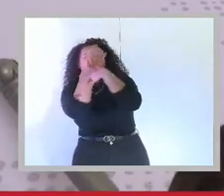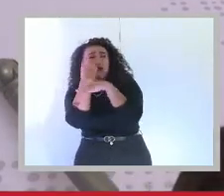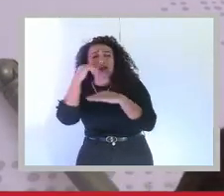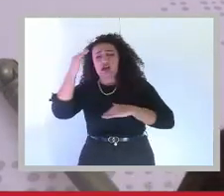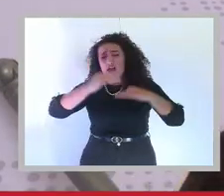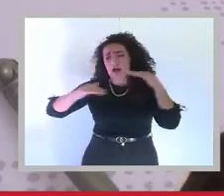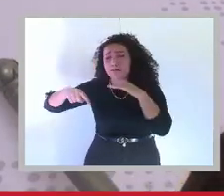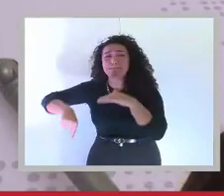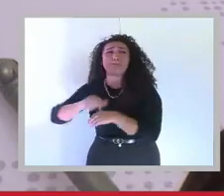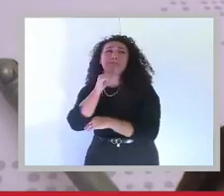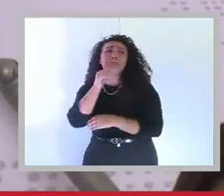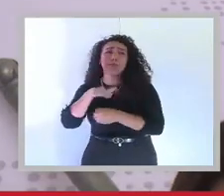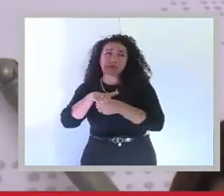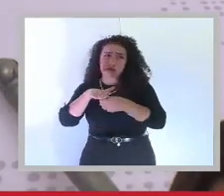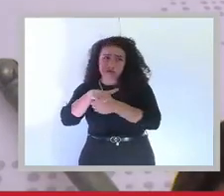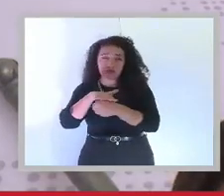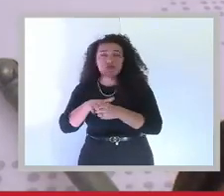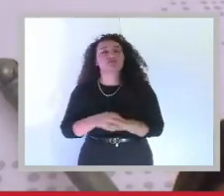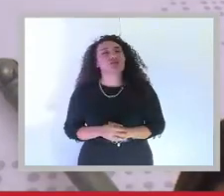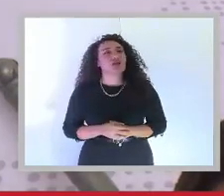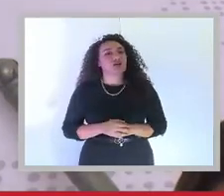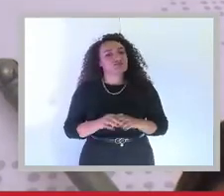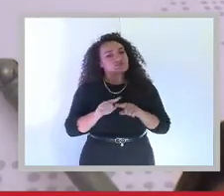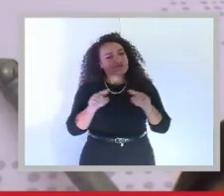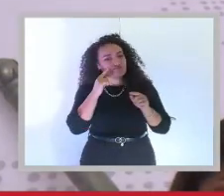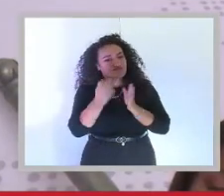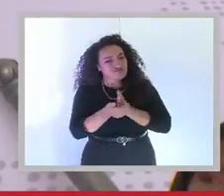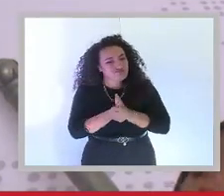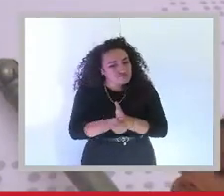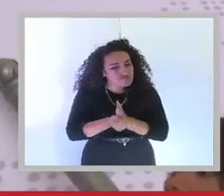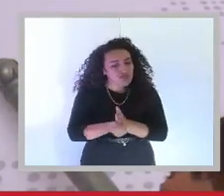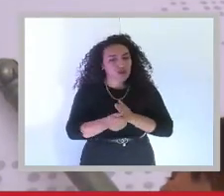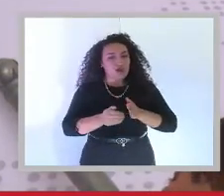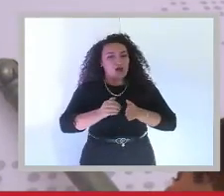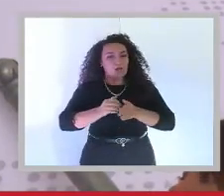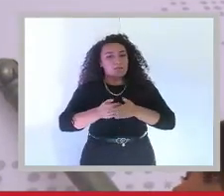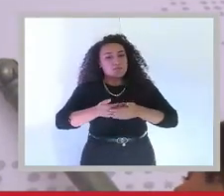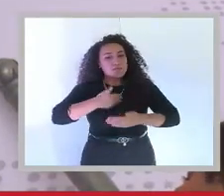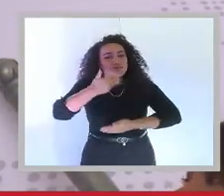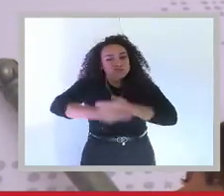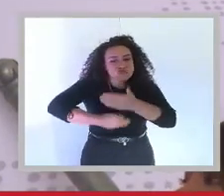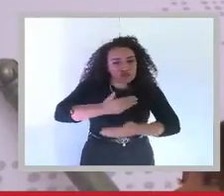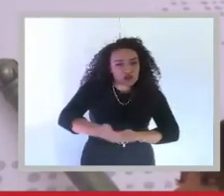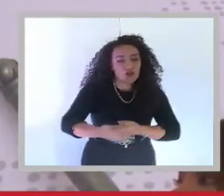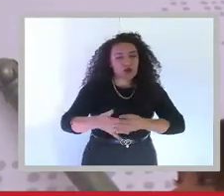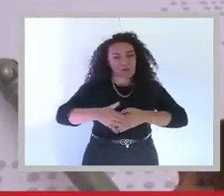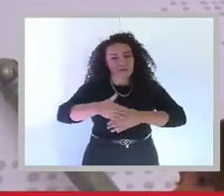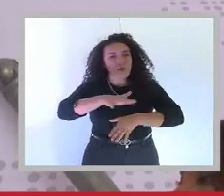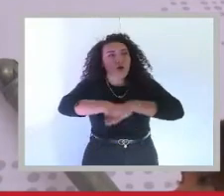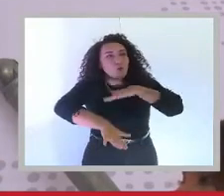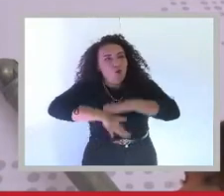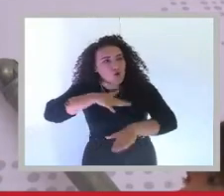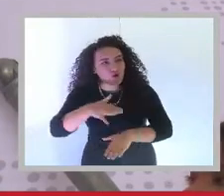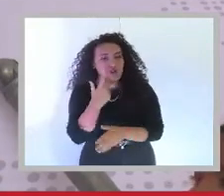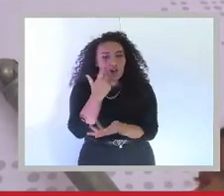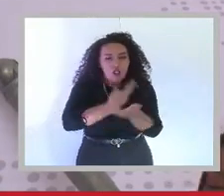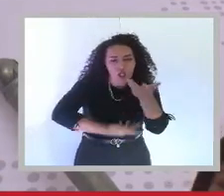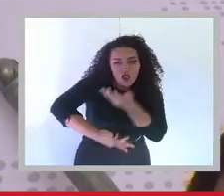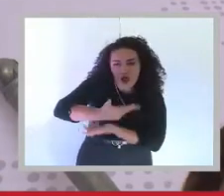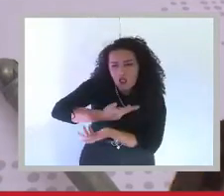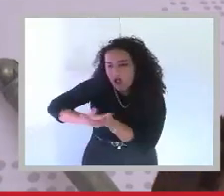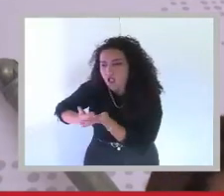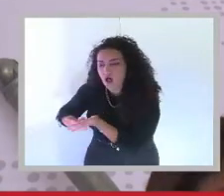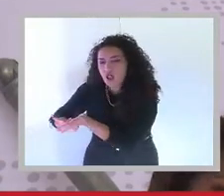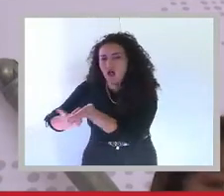sociales desde la metodología, desde el camino de los diálogos, de los consensos, de la convivencia, de los mutuos